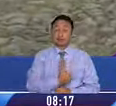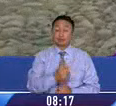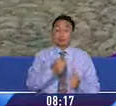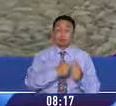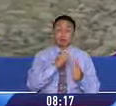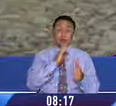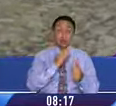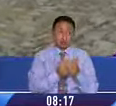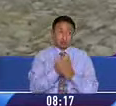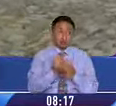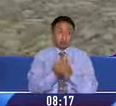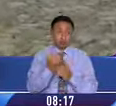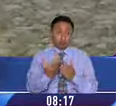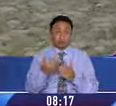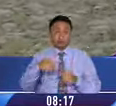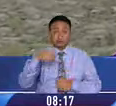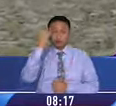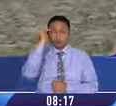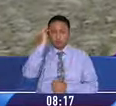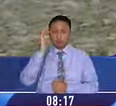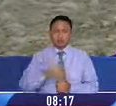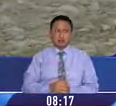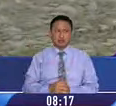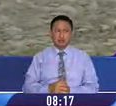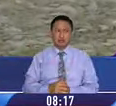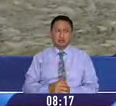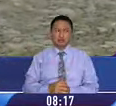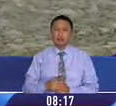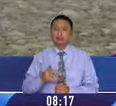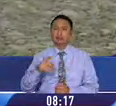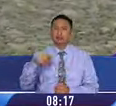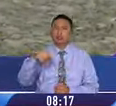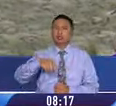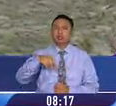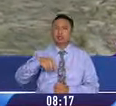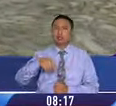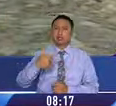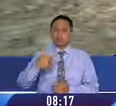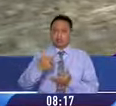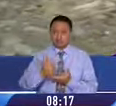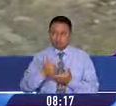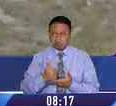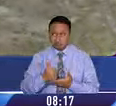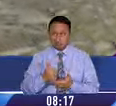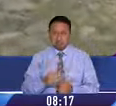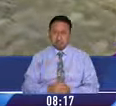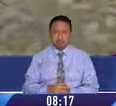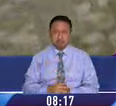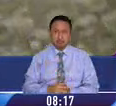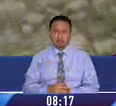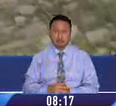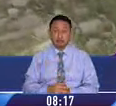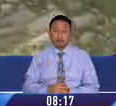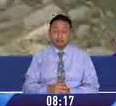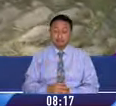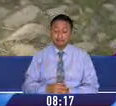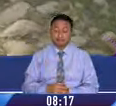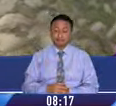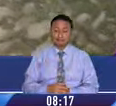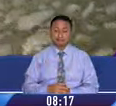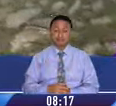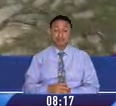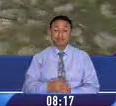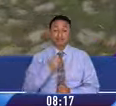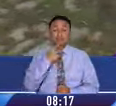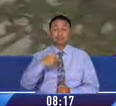del agua, estamos preocupados porque no nos dan oídos y la vía también, pues. Así es, mi vecina, la vía.